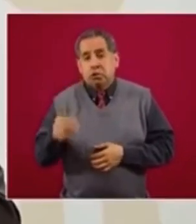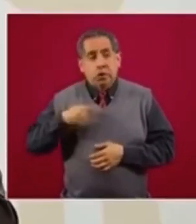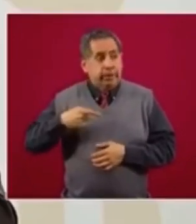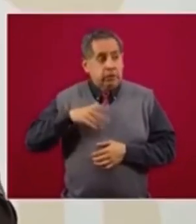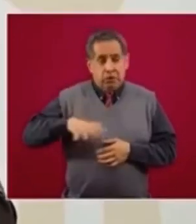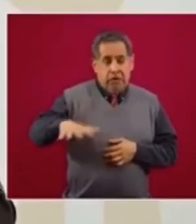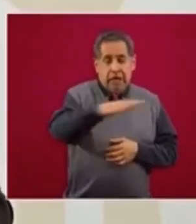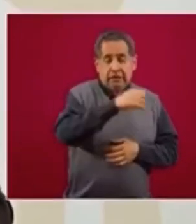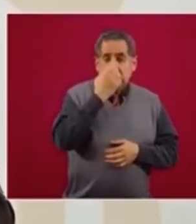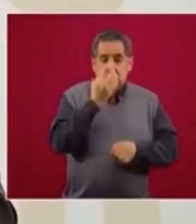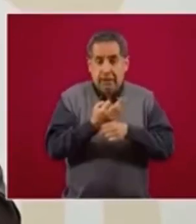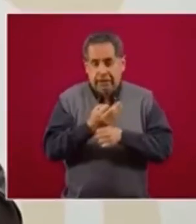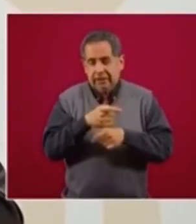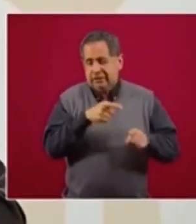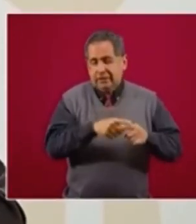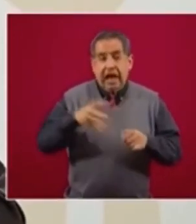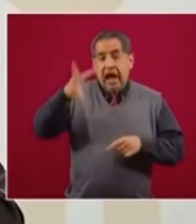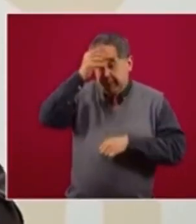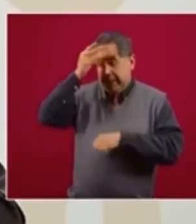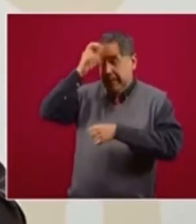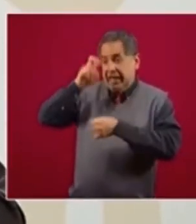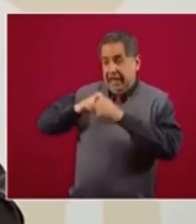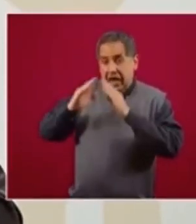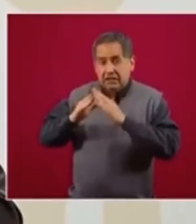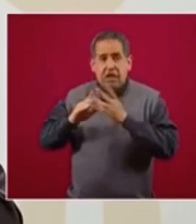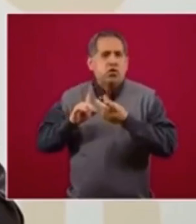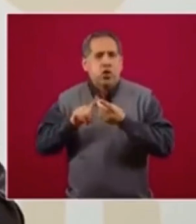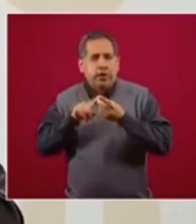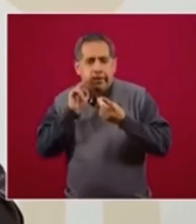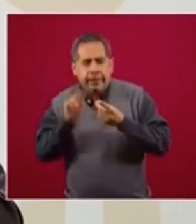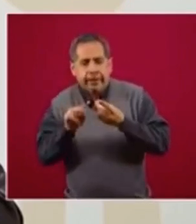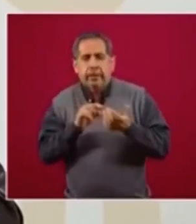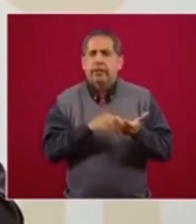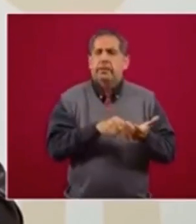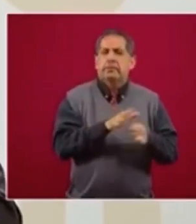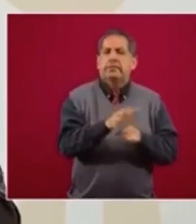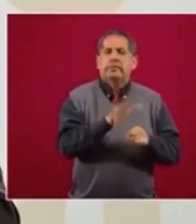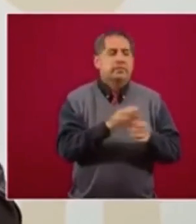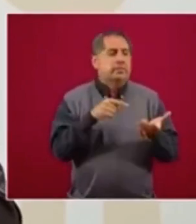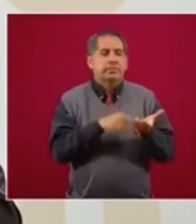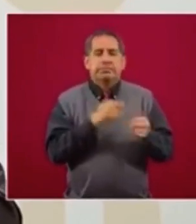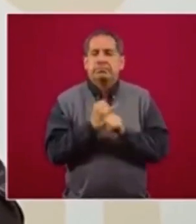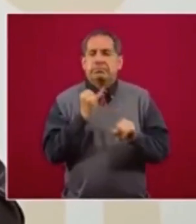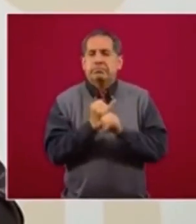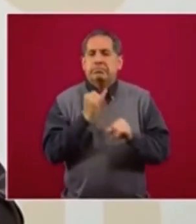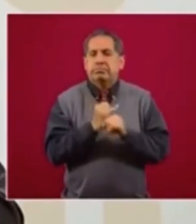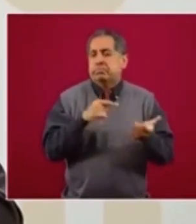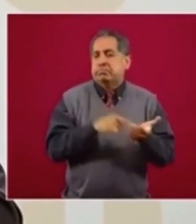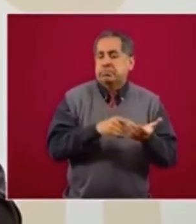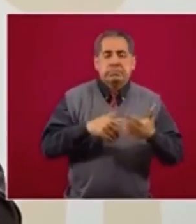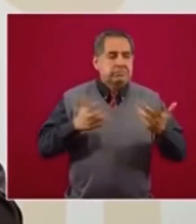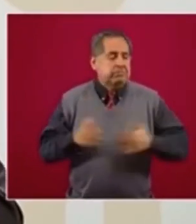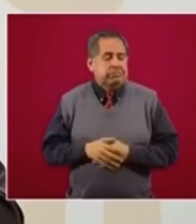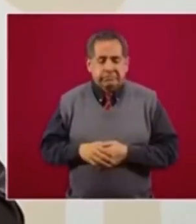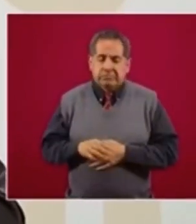los estudiantes en Aprende en Casa siguieron sus estudios a través de Internet. La respuesta es